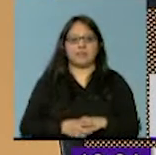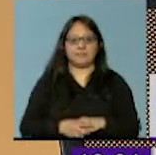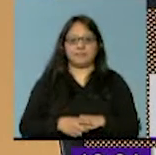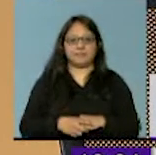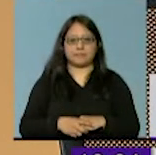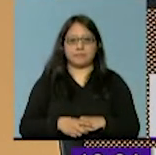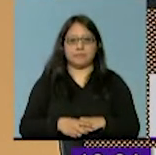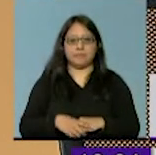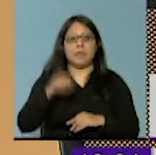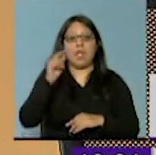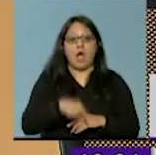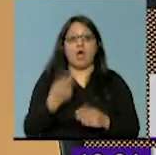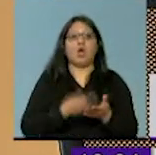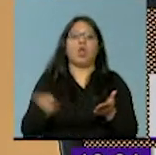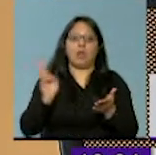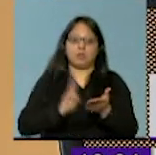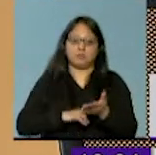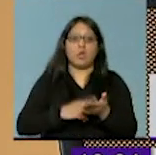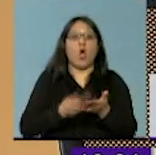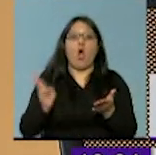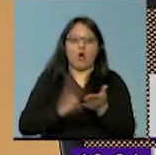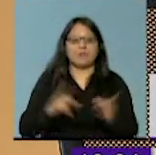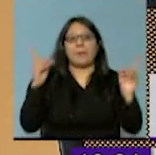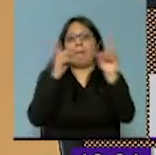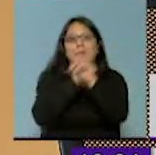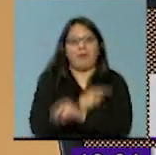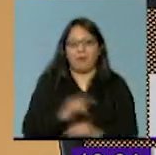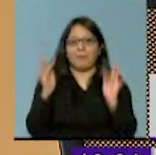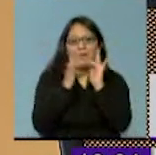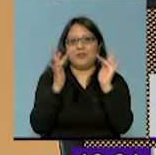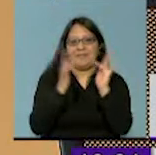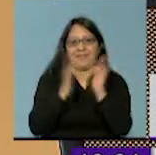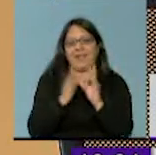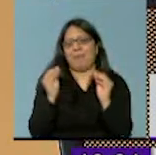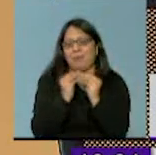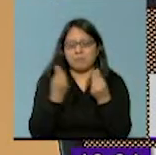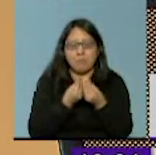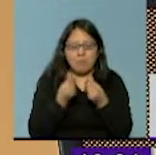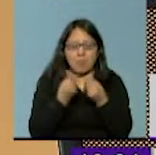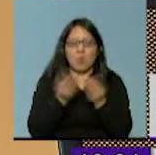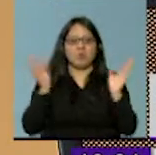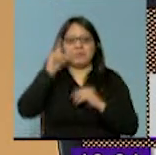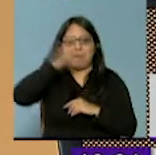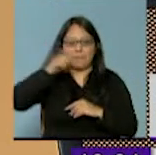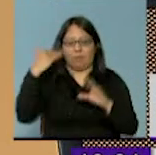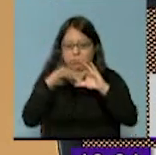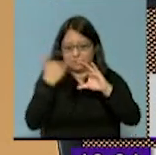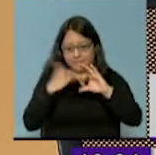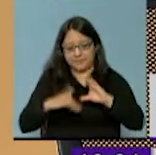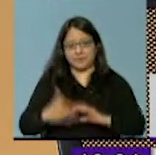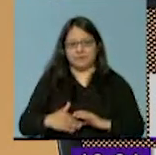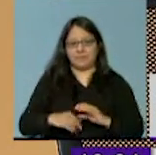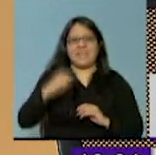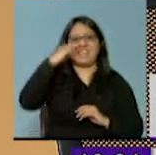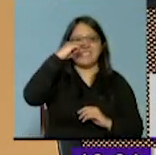a entramos en conflicto con las redes sociales por la cantidad de mensajes. Se colapsaron. Y respondemos absolutamente todos. Los